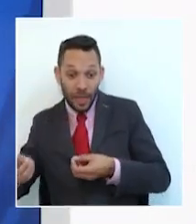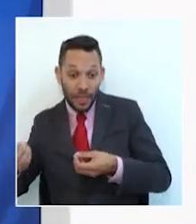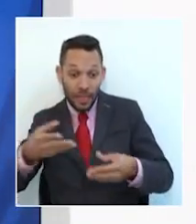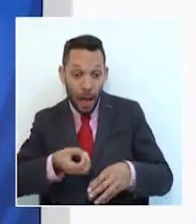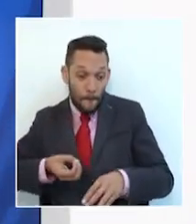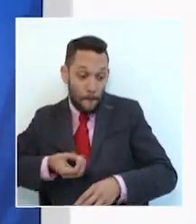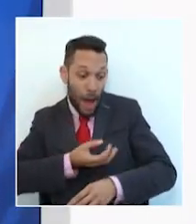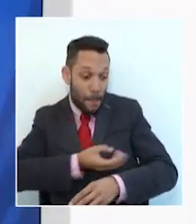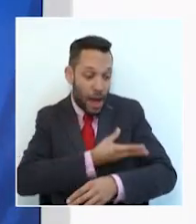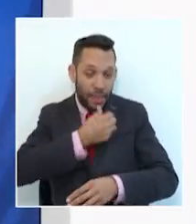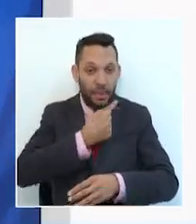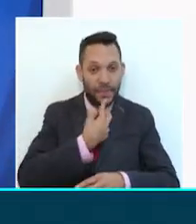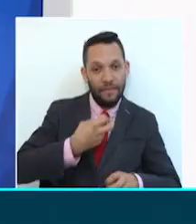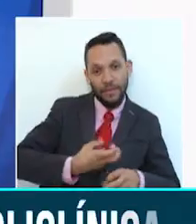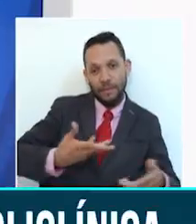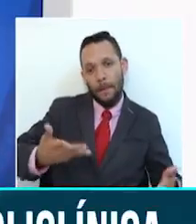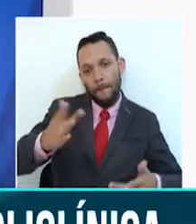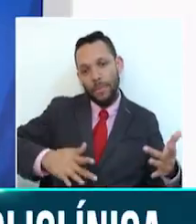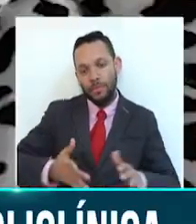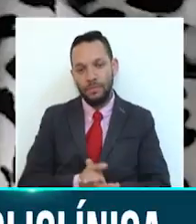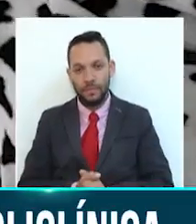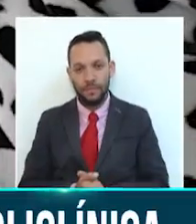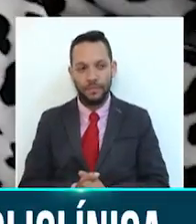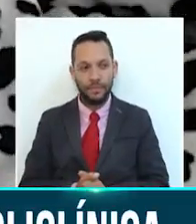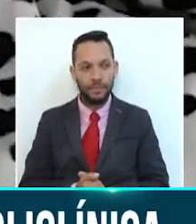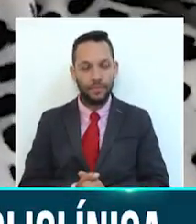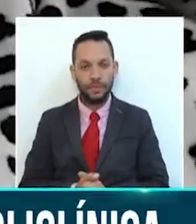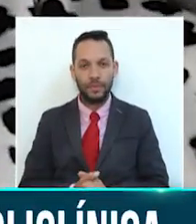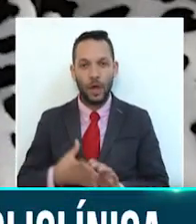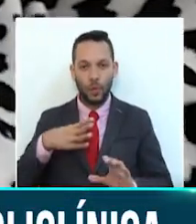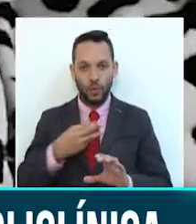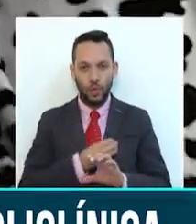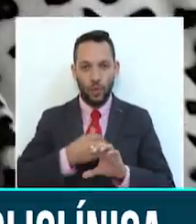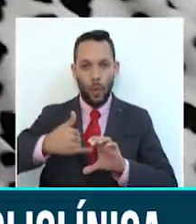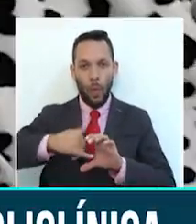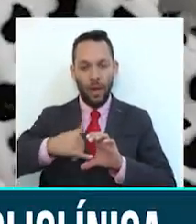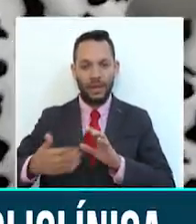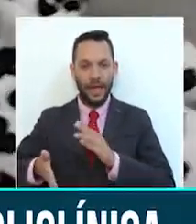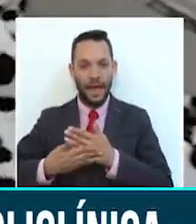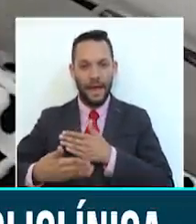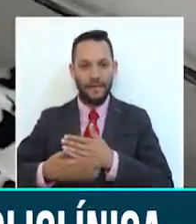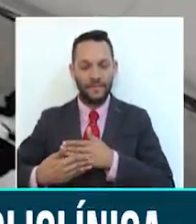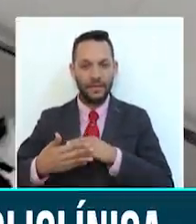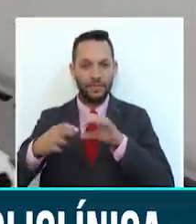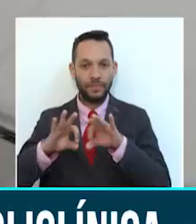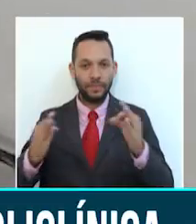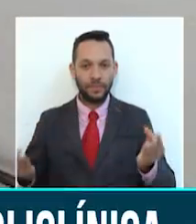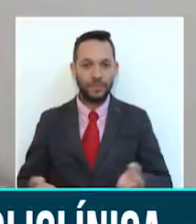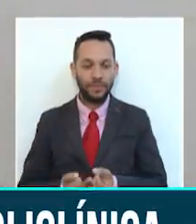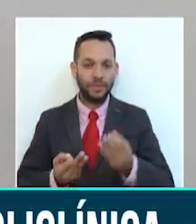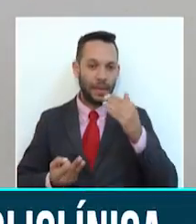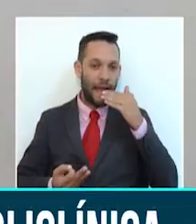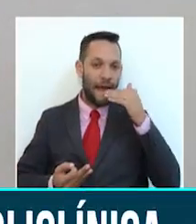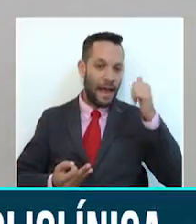requiere. Así lo afirman los denunciantes. A la redacción de Telecafé Noticias llegó la denuncia de la familiar de una menor de edad,